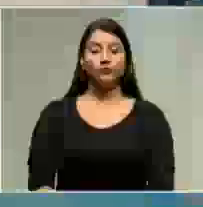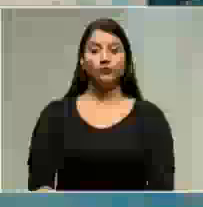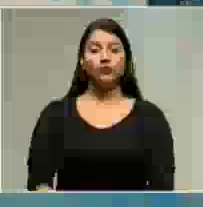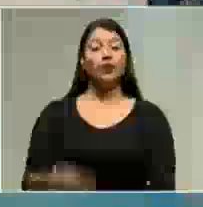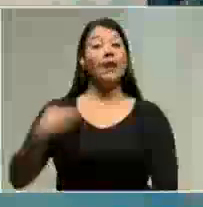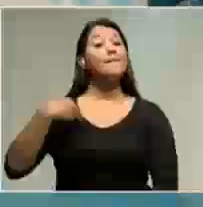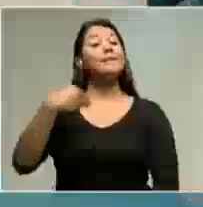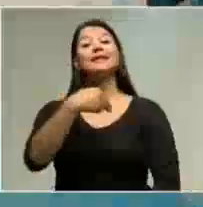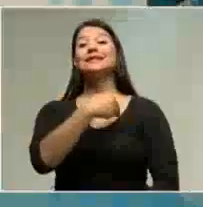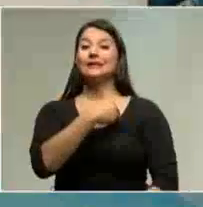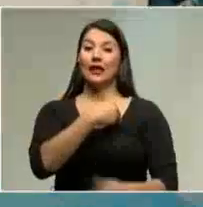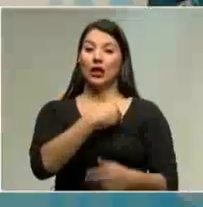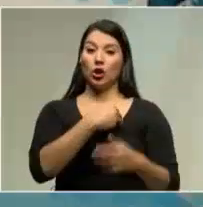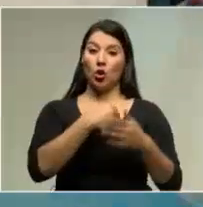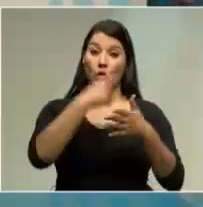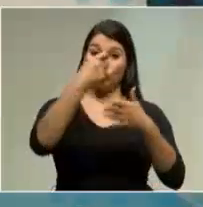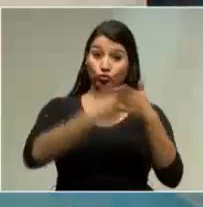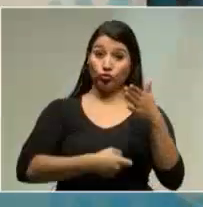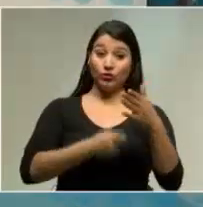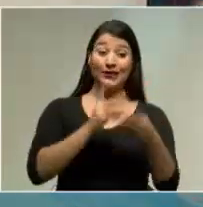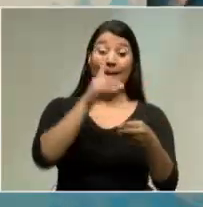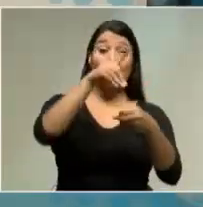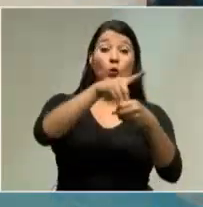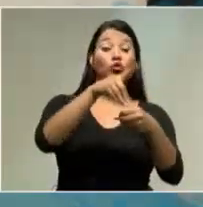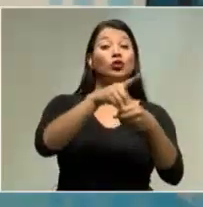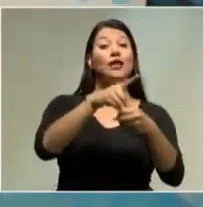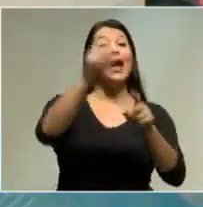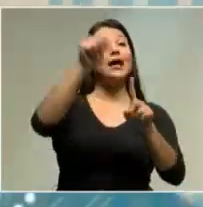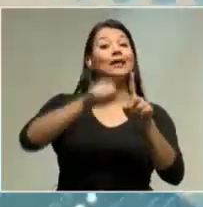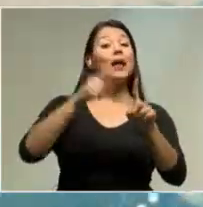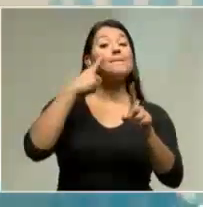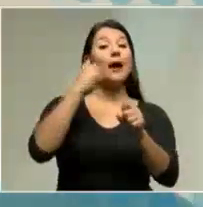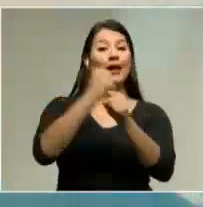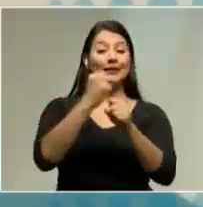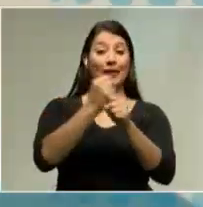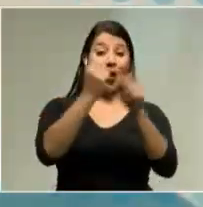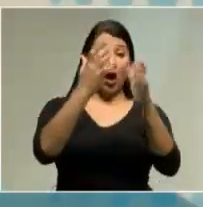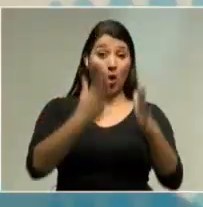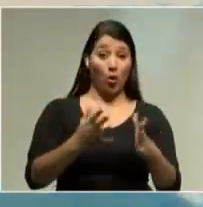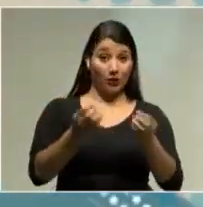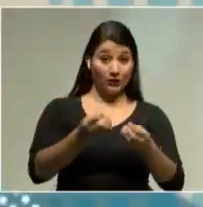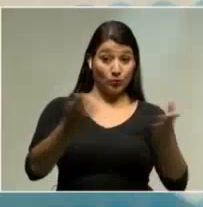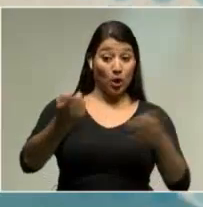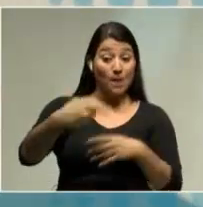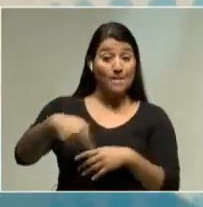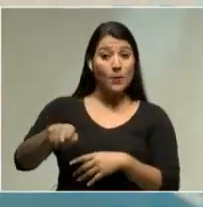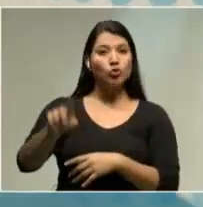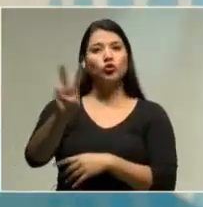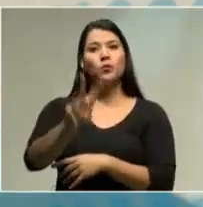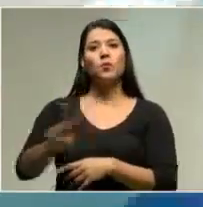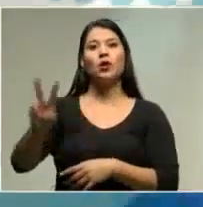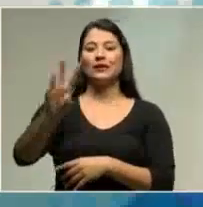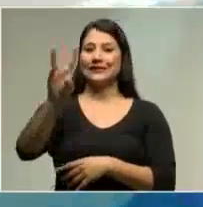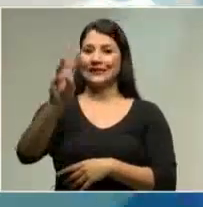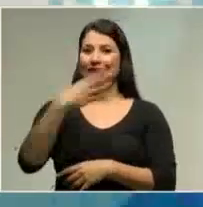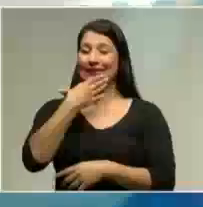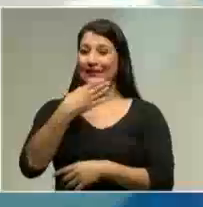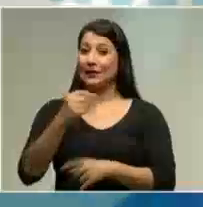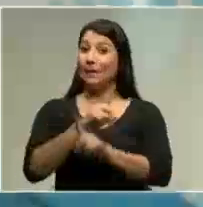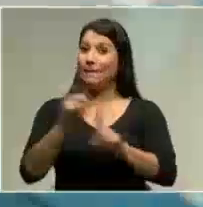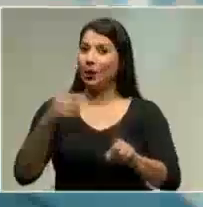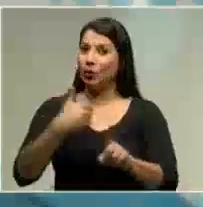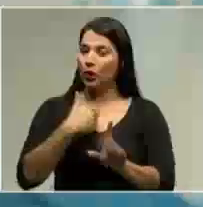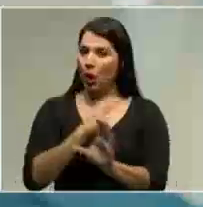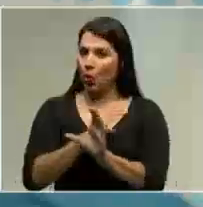El Ministerio de Hacienda depositará los aguinaldos para los empleados del sector público el próximo viernes 6 de diciembre, pero tenga